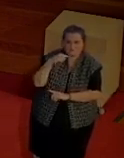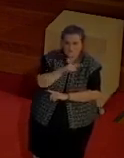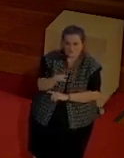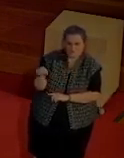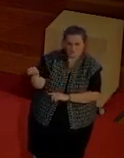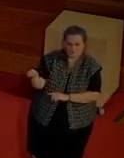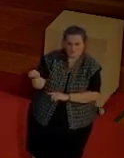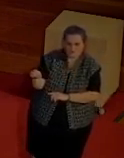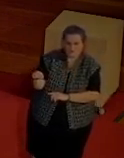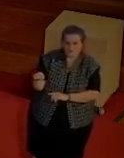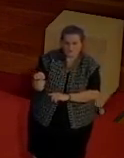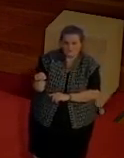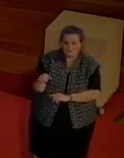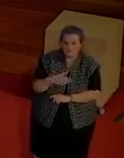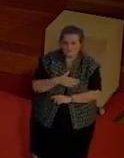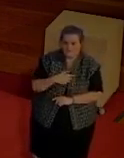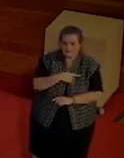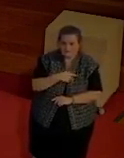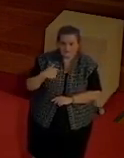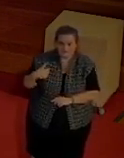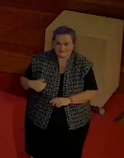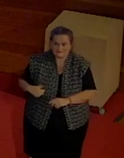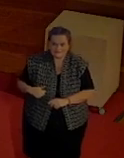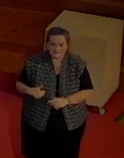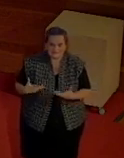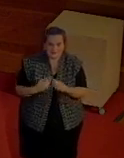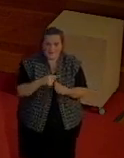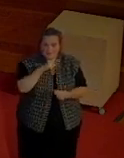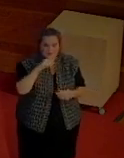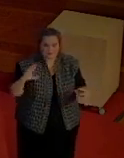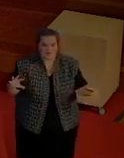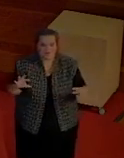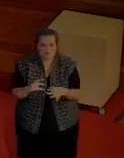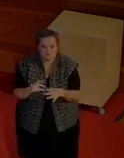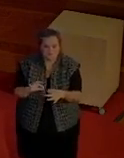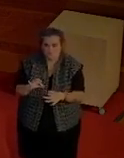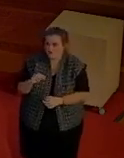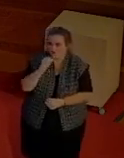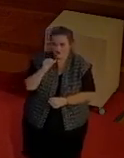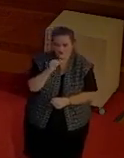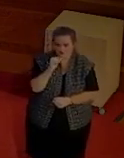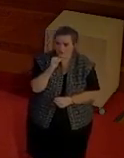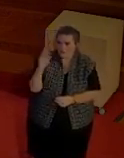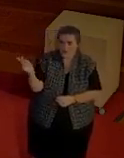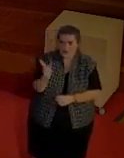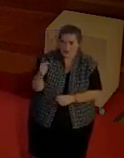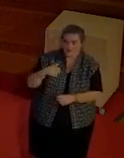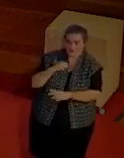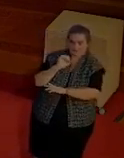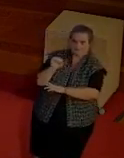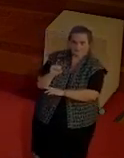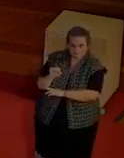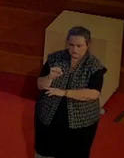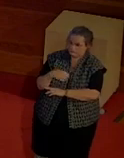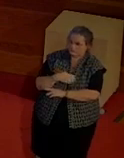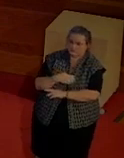china se alinee completamente con la unión soviética porque eso sería una amenaza de grandísimo nivel y por lo tanto